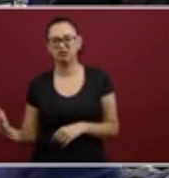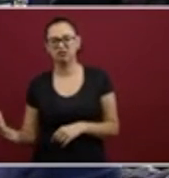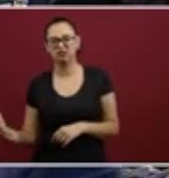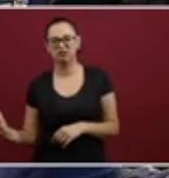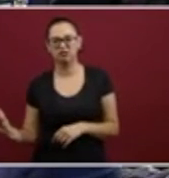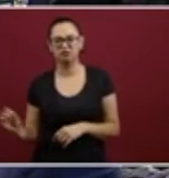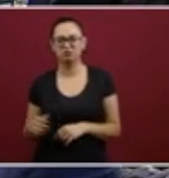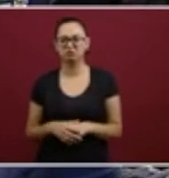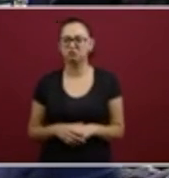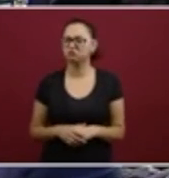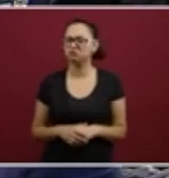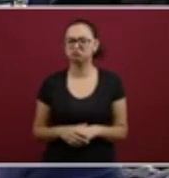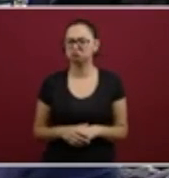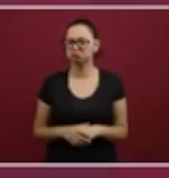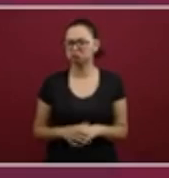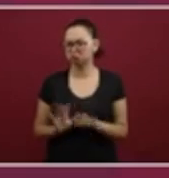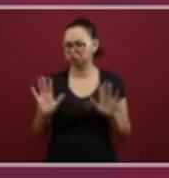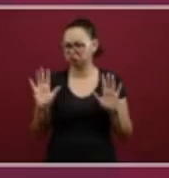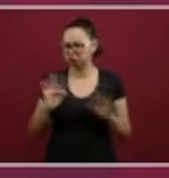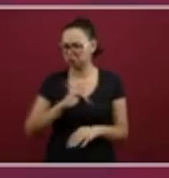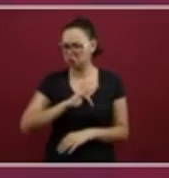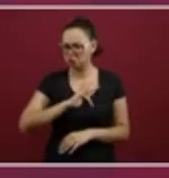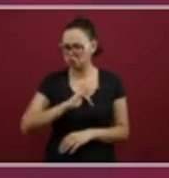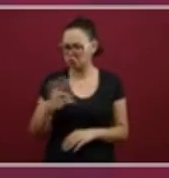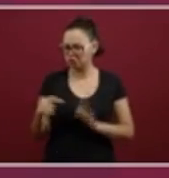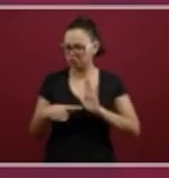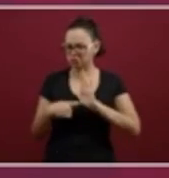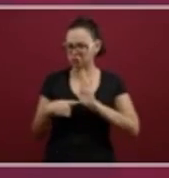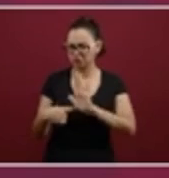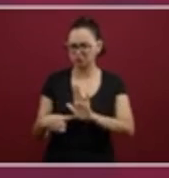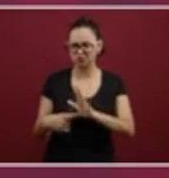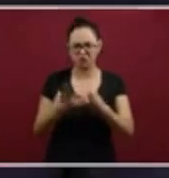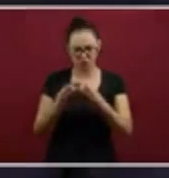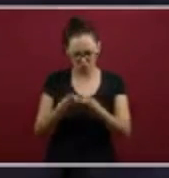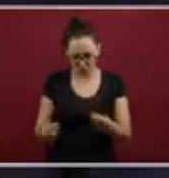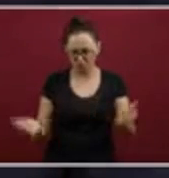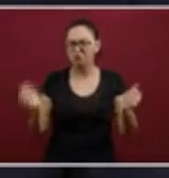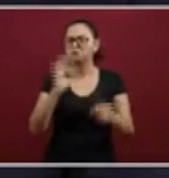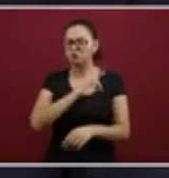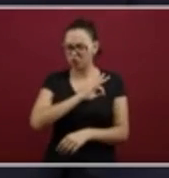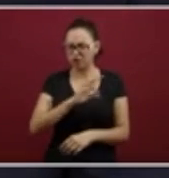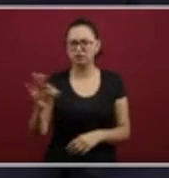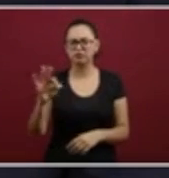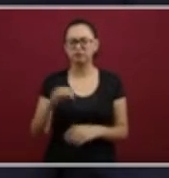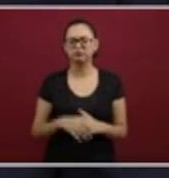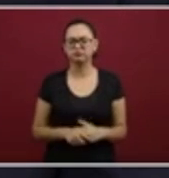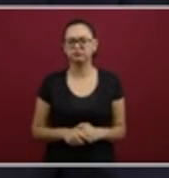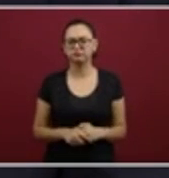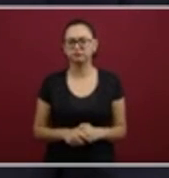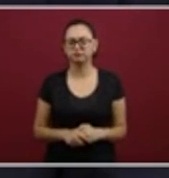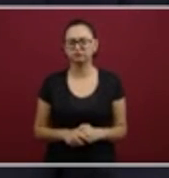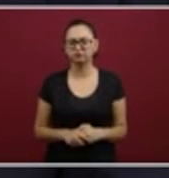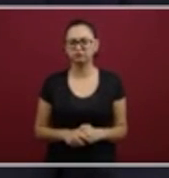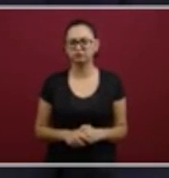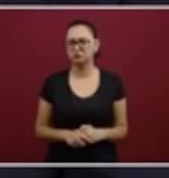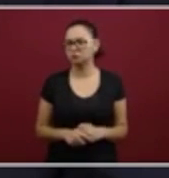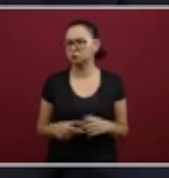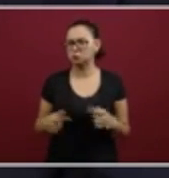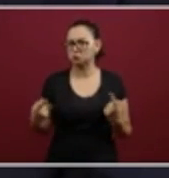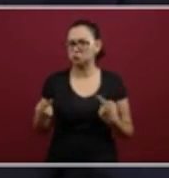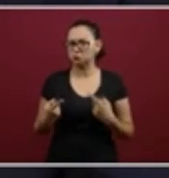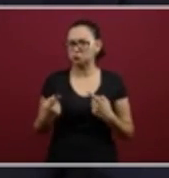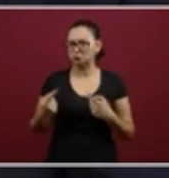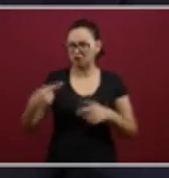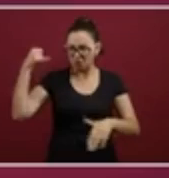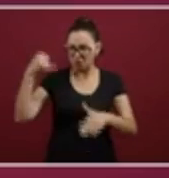Nada que no se pueda resolver. Así, todo se va a resolver. No tenemos diferencias de fondo,